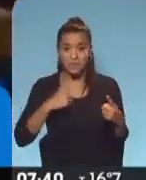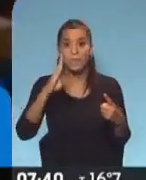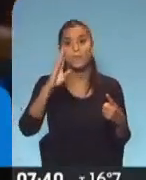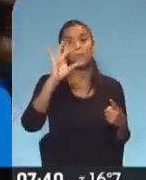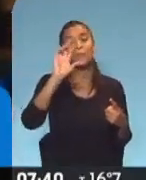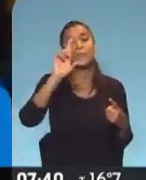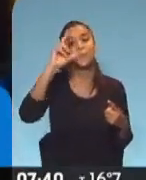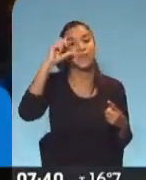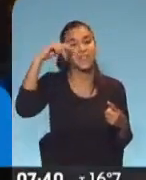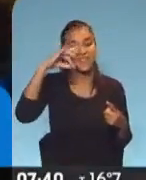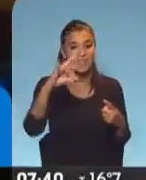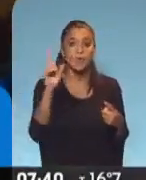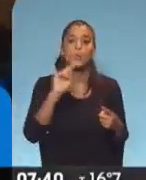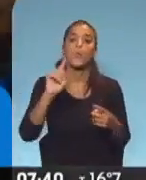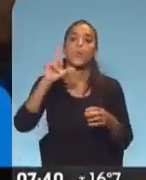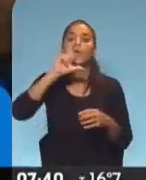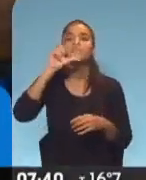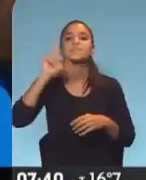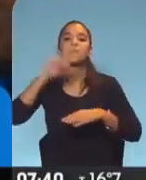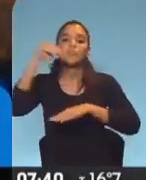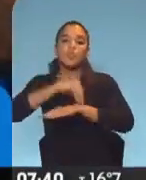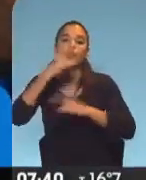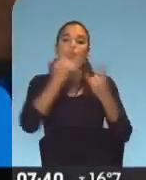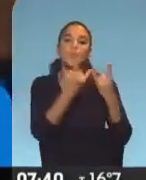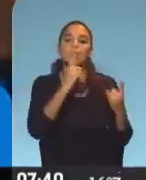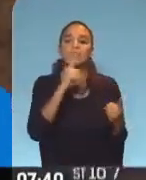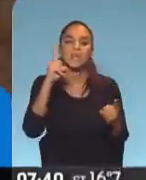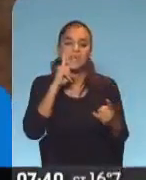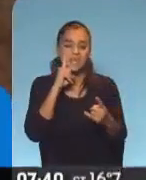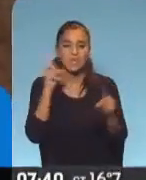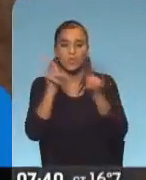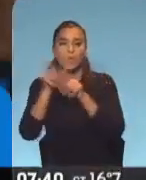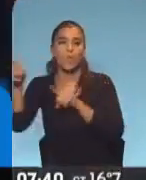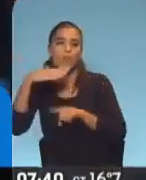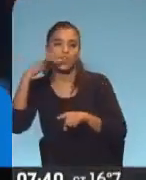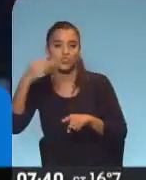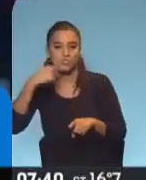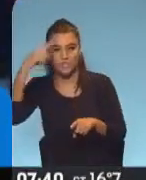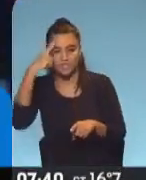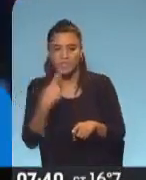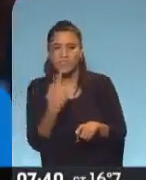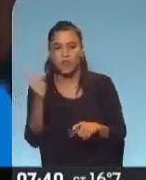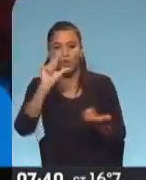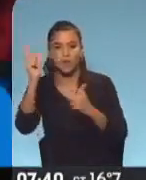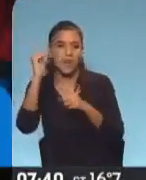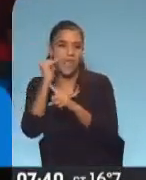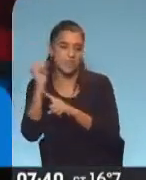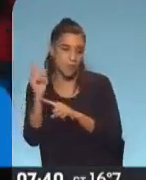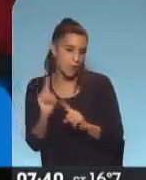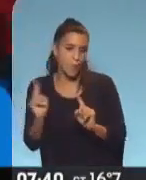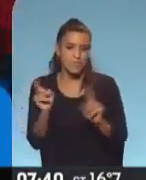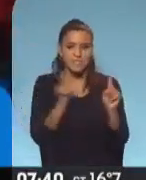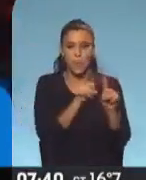Brent, que no es este petróleo WTI, que es el que tuvo... El que se mencionó José, claro. Claro, no es el que tuvo variaciones negativas.